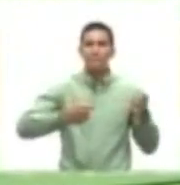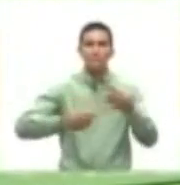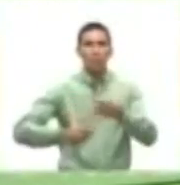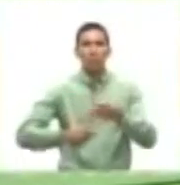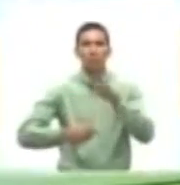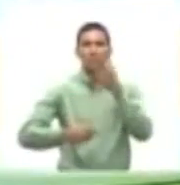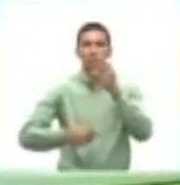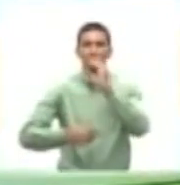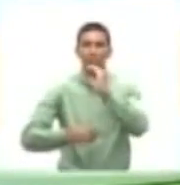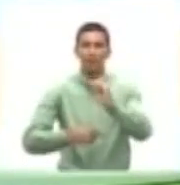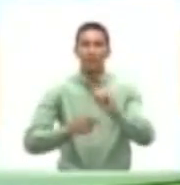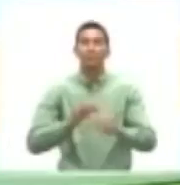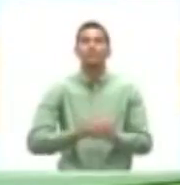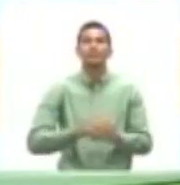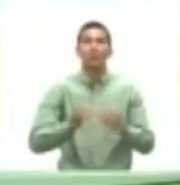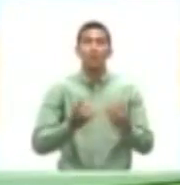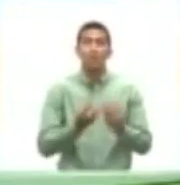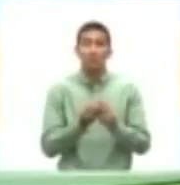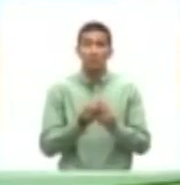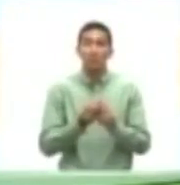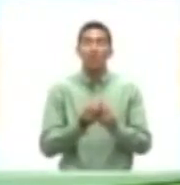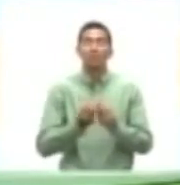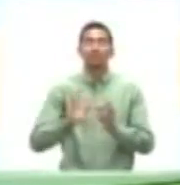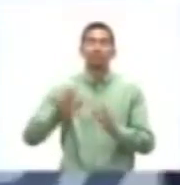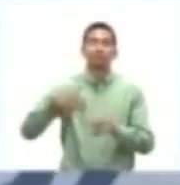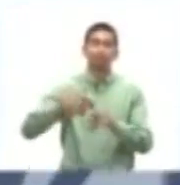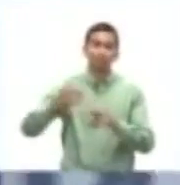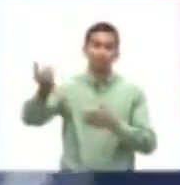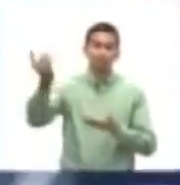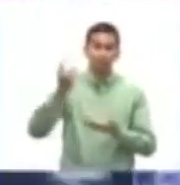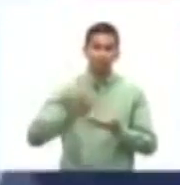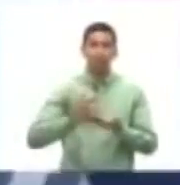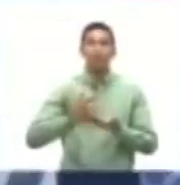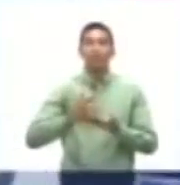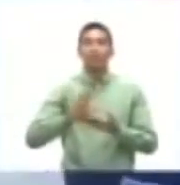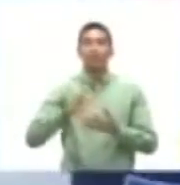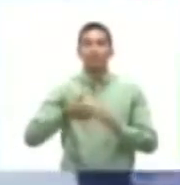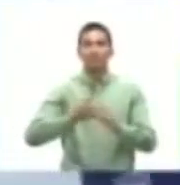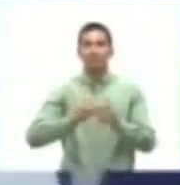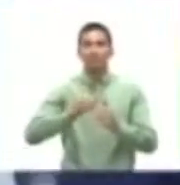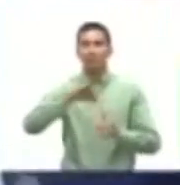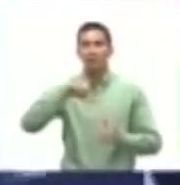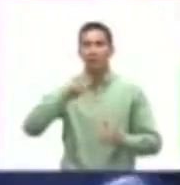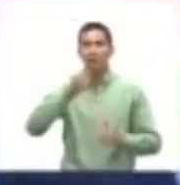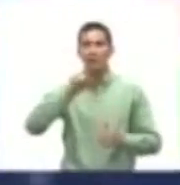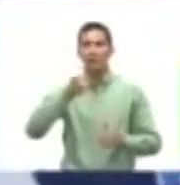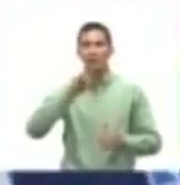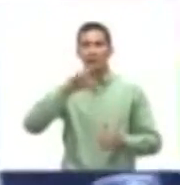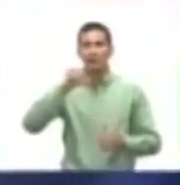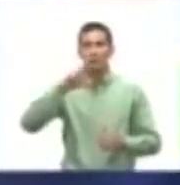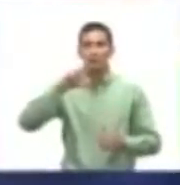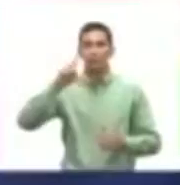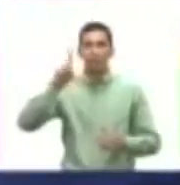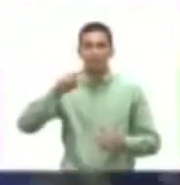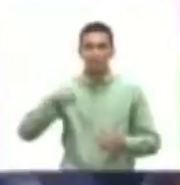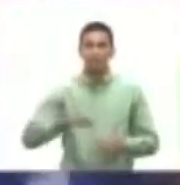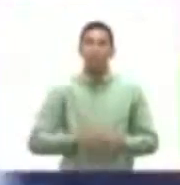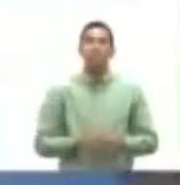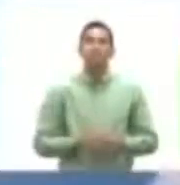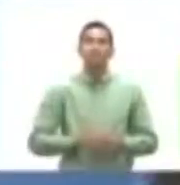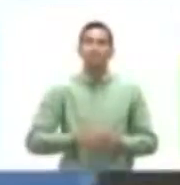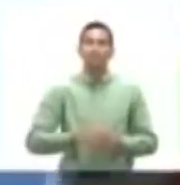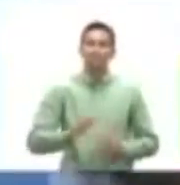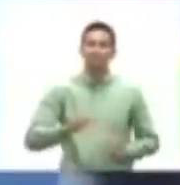tiburones ahora afilan sus dientes para recibir a Jaguares. Junior sigue de amores con el triunfo y ante Deportivo Independiente Medellín se impuso